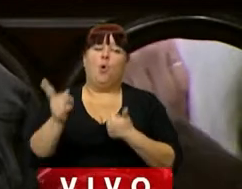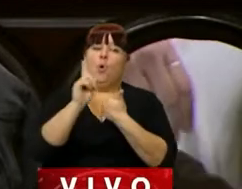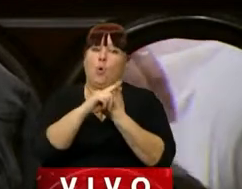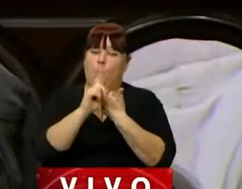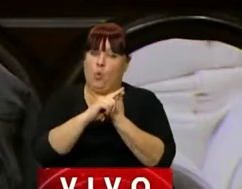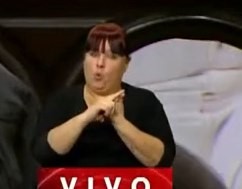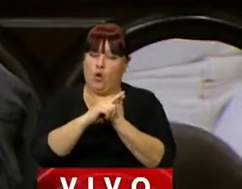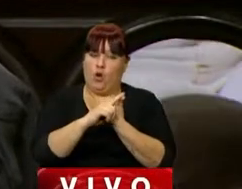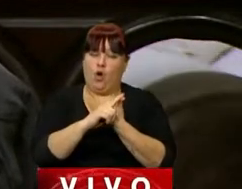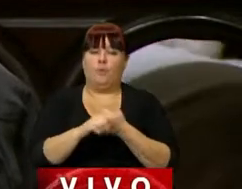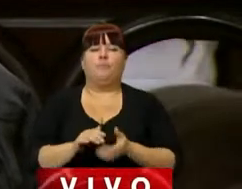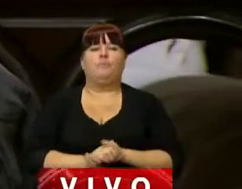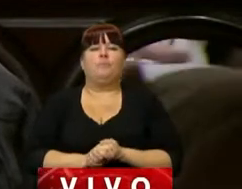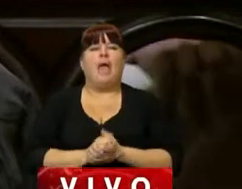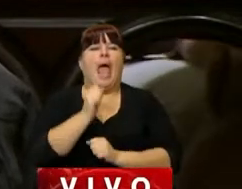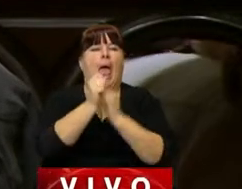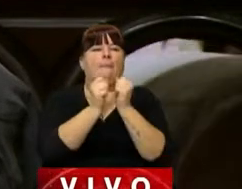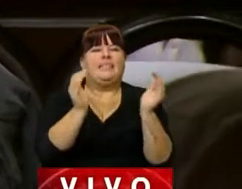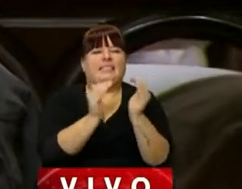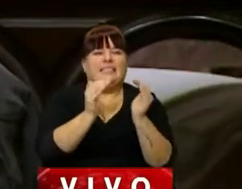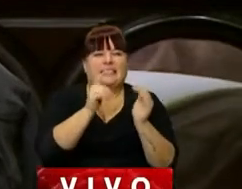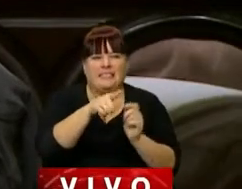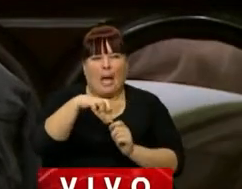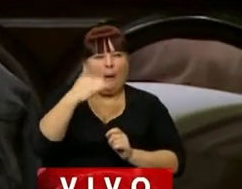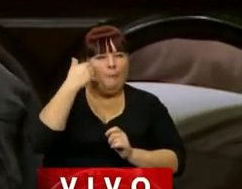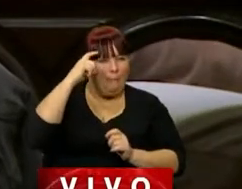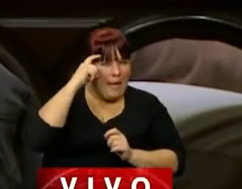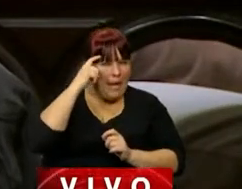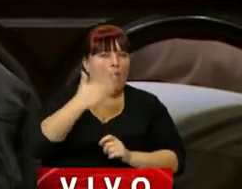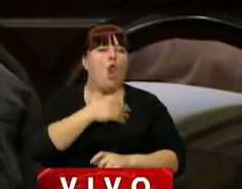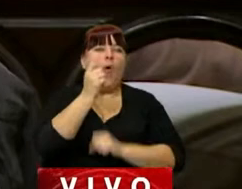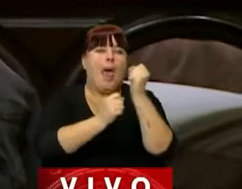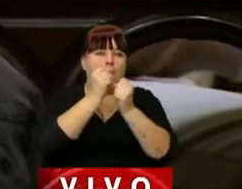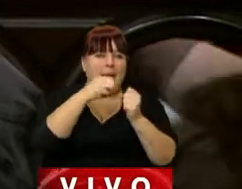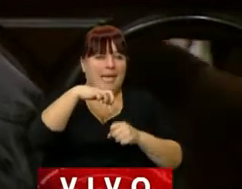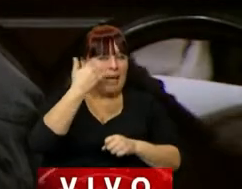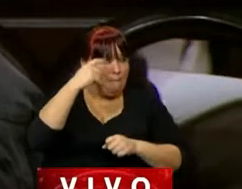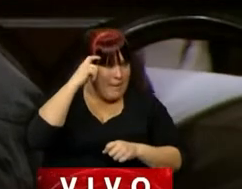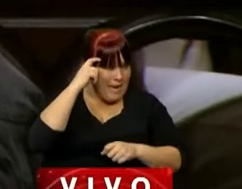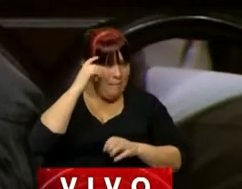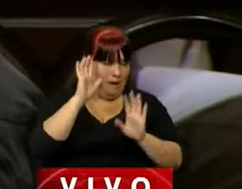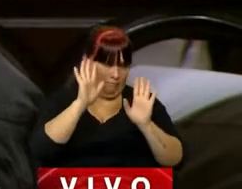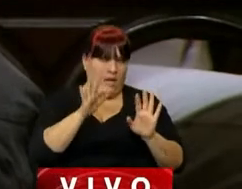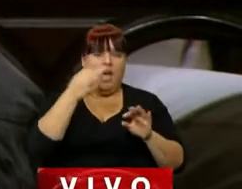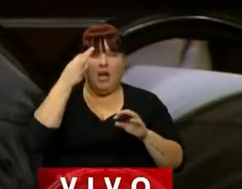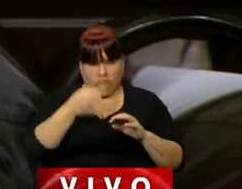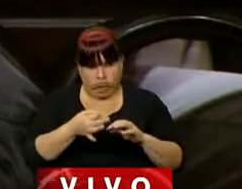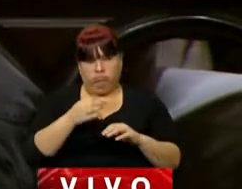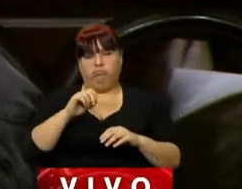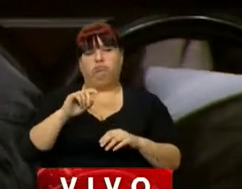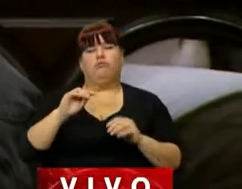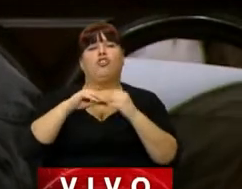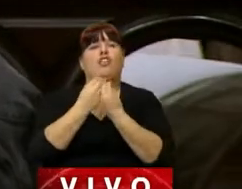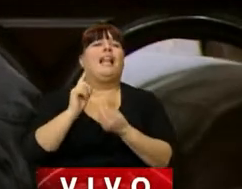lado, las pequeñas empresas, los empresarios pymes, porque si bien hay